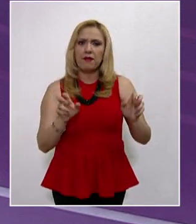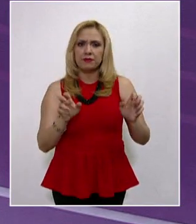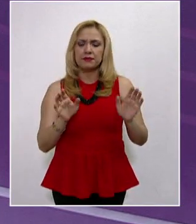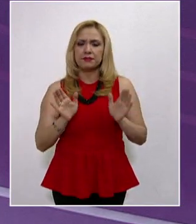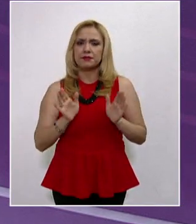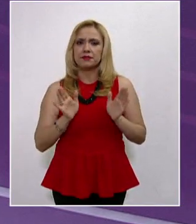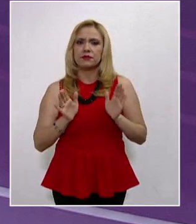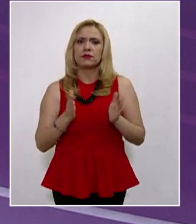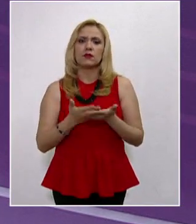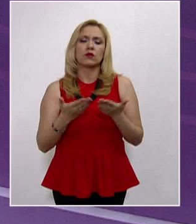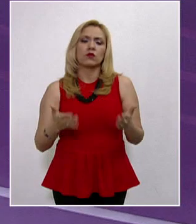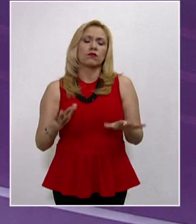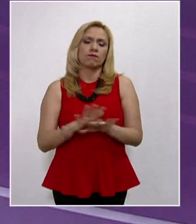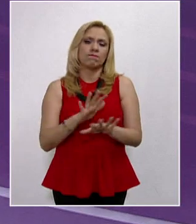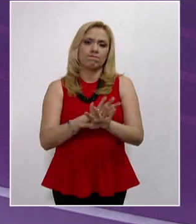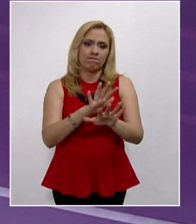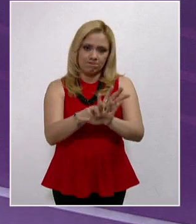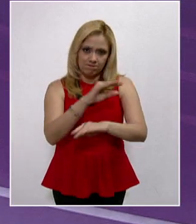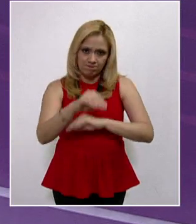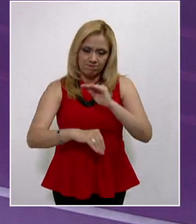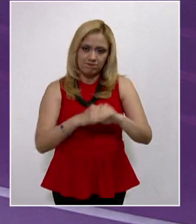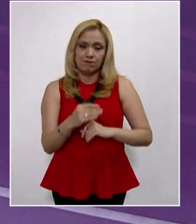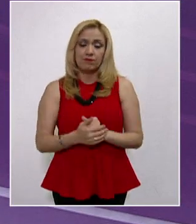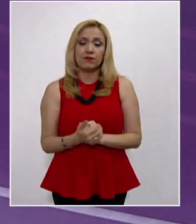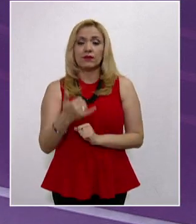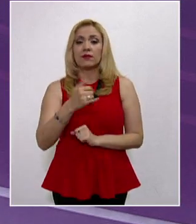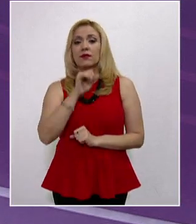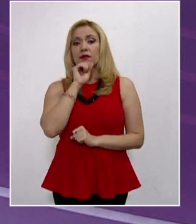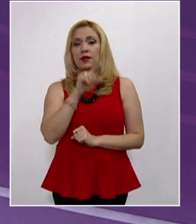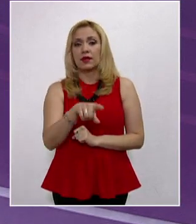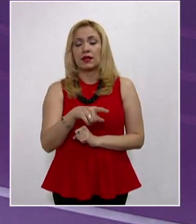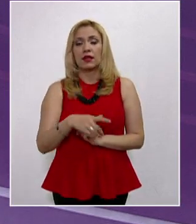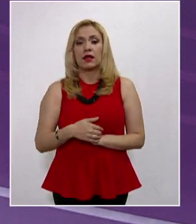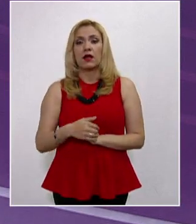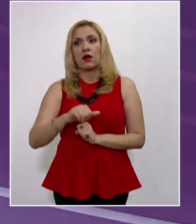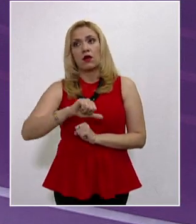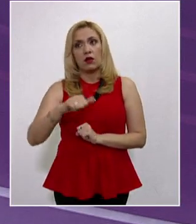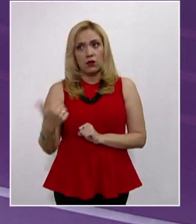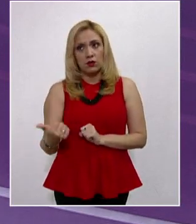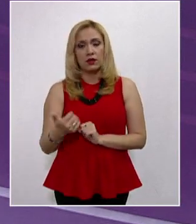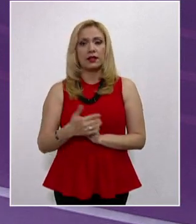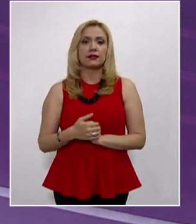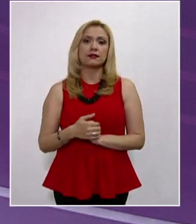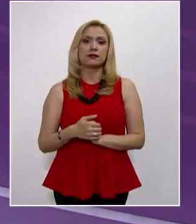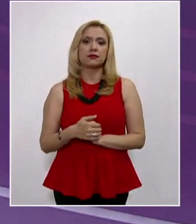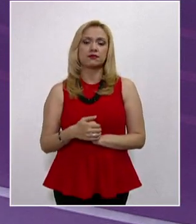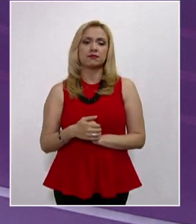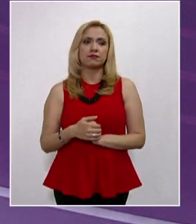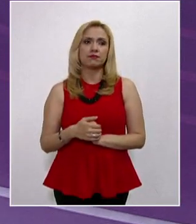impulsamos las reformas necesarias. A la par hemos documentado, como decía, varias otras